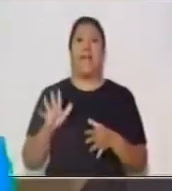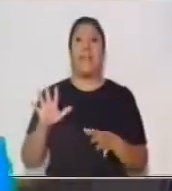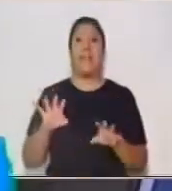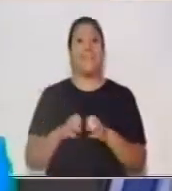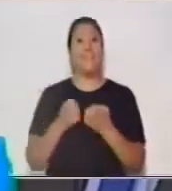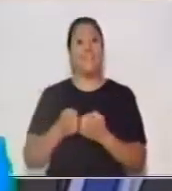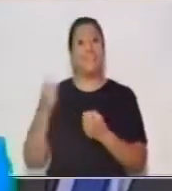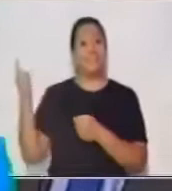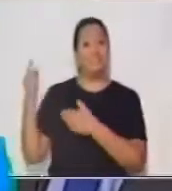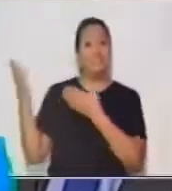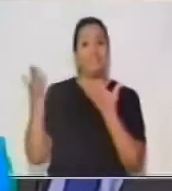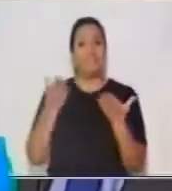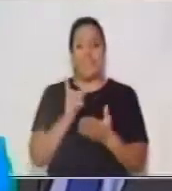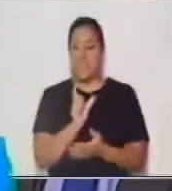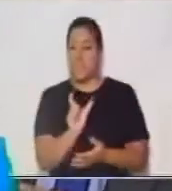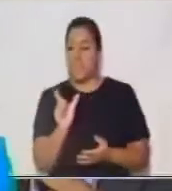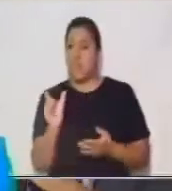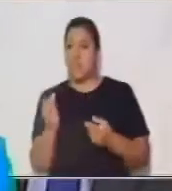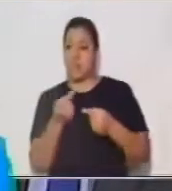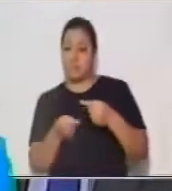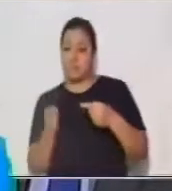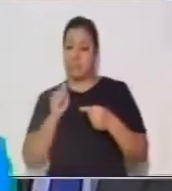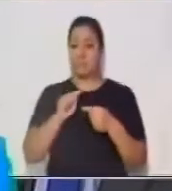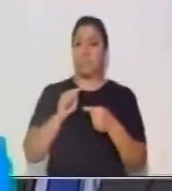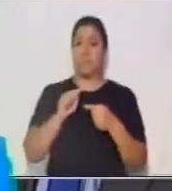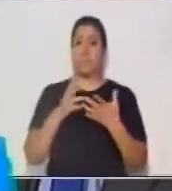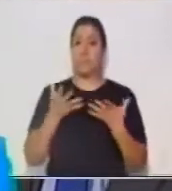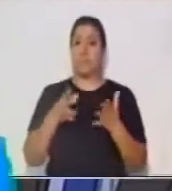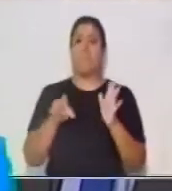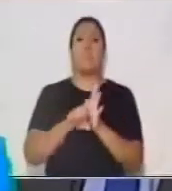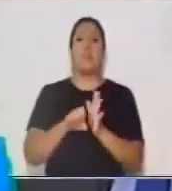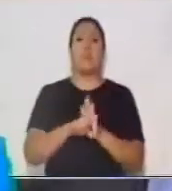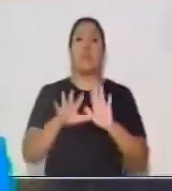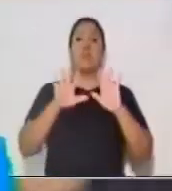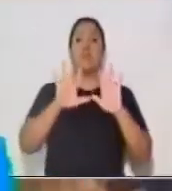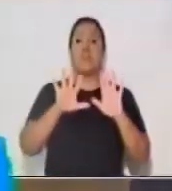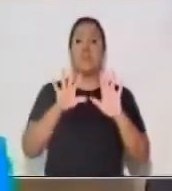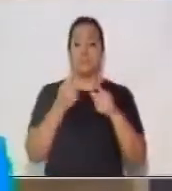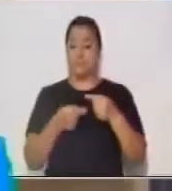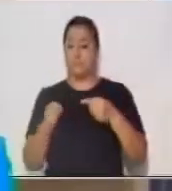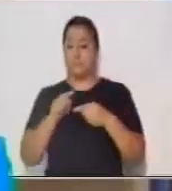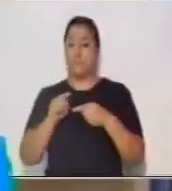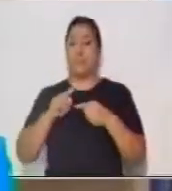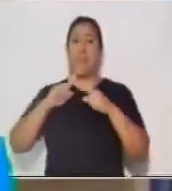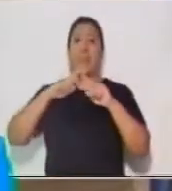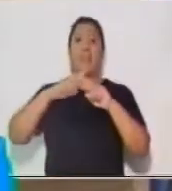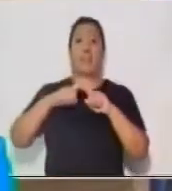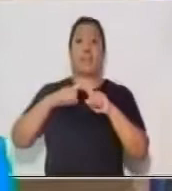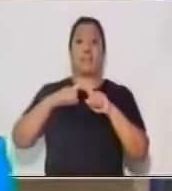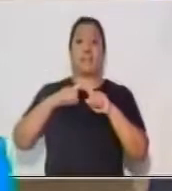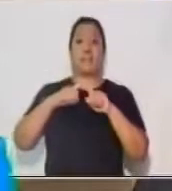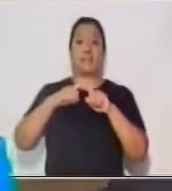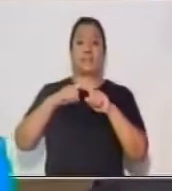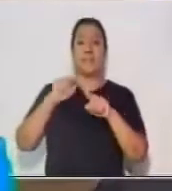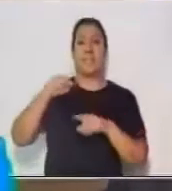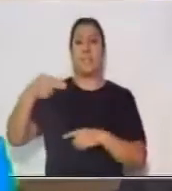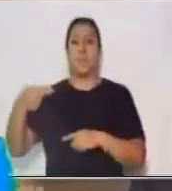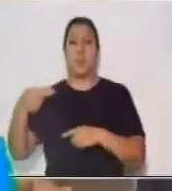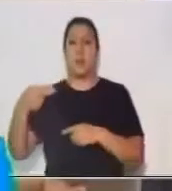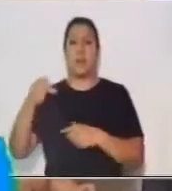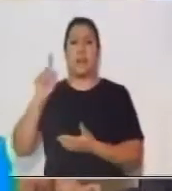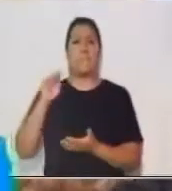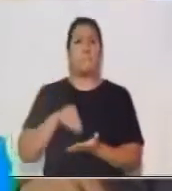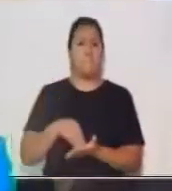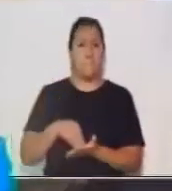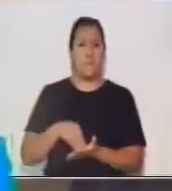a mi pequeño con una fiebre muy alta donde mi mamá. ¿Y le dieron Bi-Kit de Bayer? Bi-Kit de Bayer es la medicina